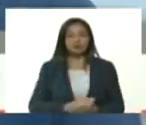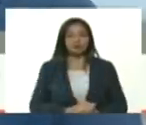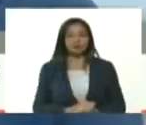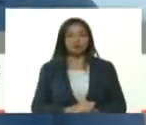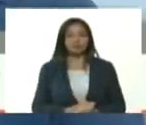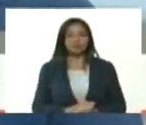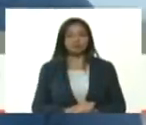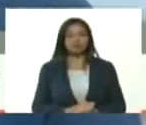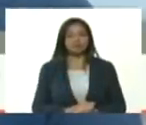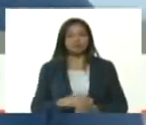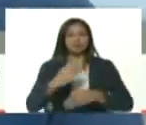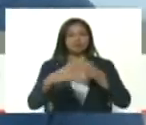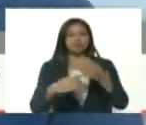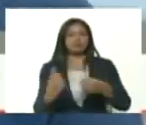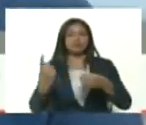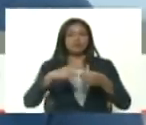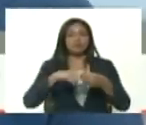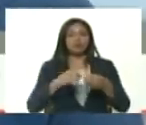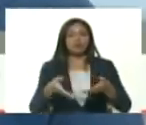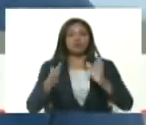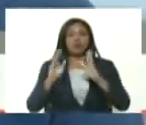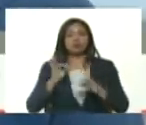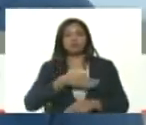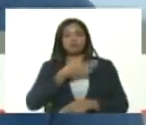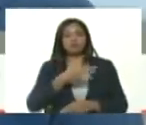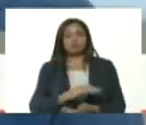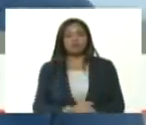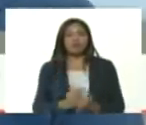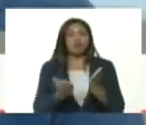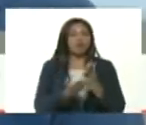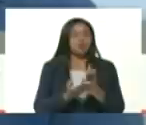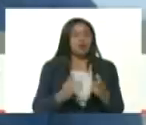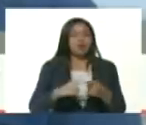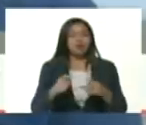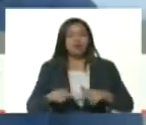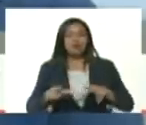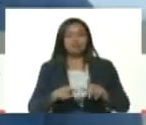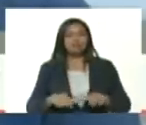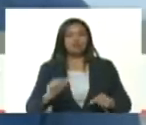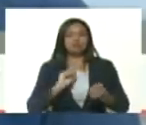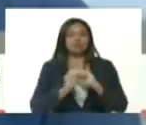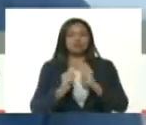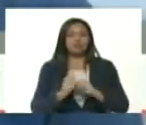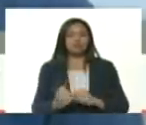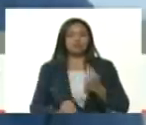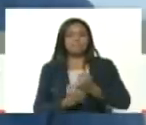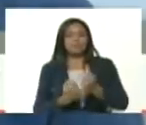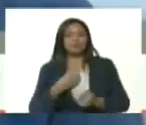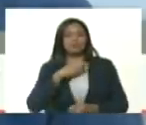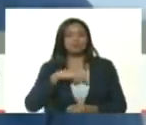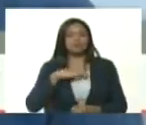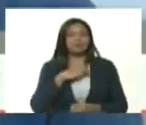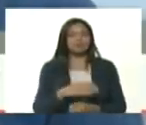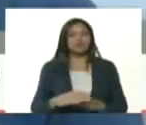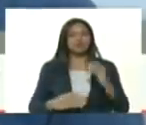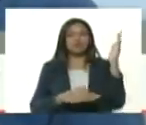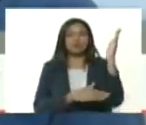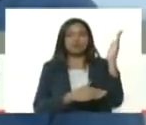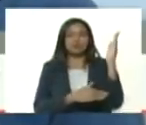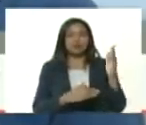una serie de instalaciones de infraestructura social, escuelas, canchas deportivas, bases de misiones,